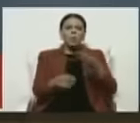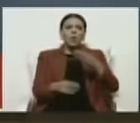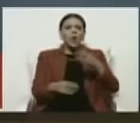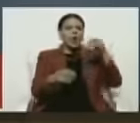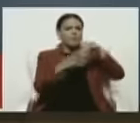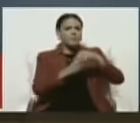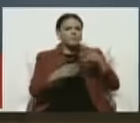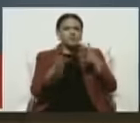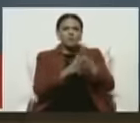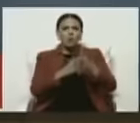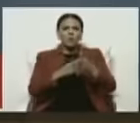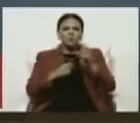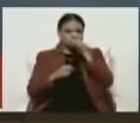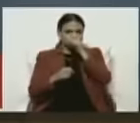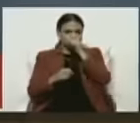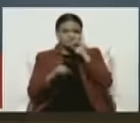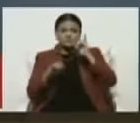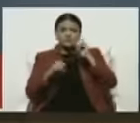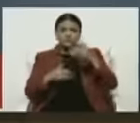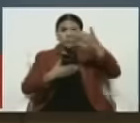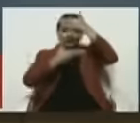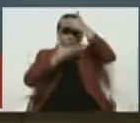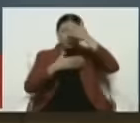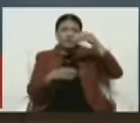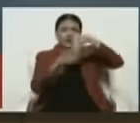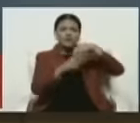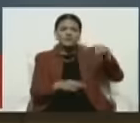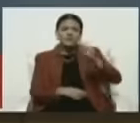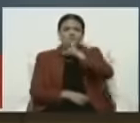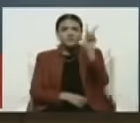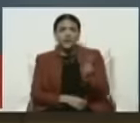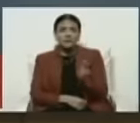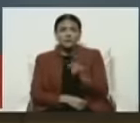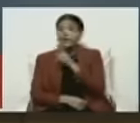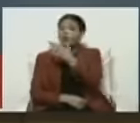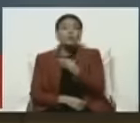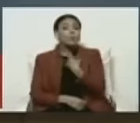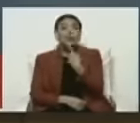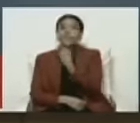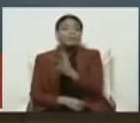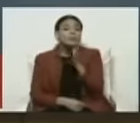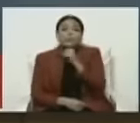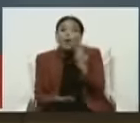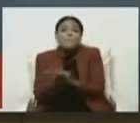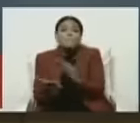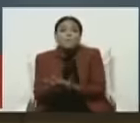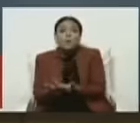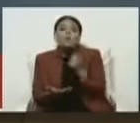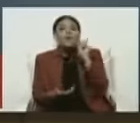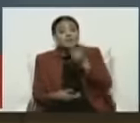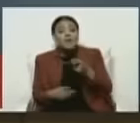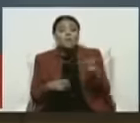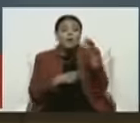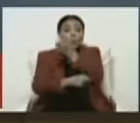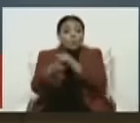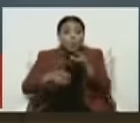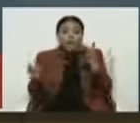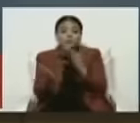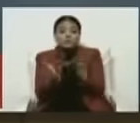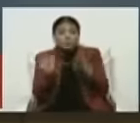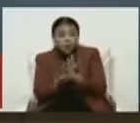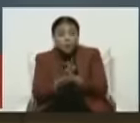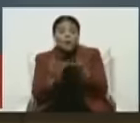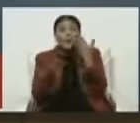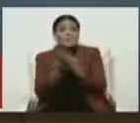quedó descarrilado hace tiempo, incluso antes de la toma de Tocorón, pero después de Tocorón aún más. Yo